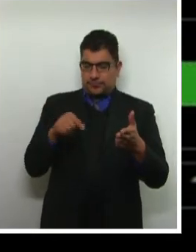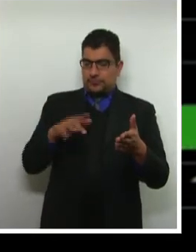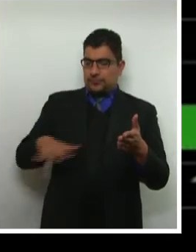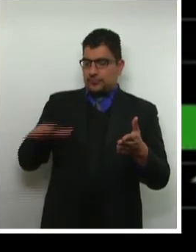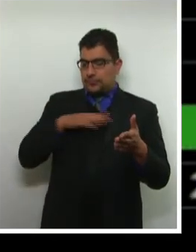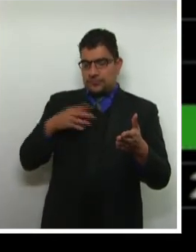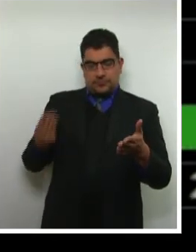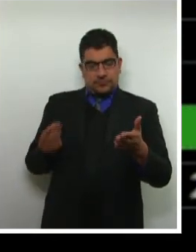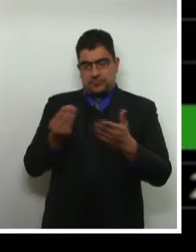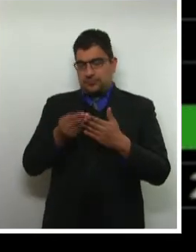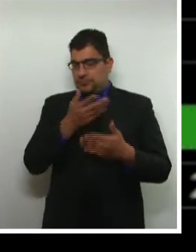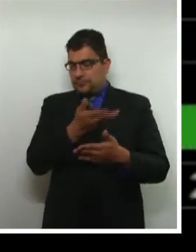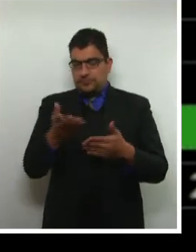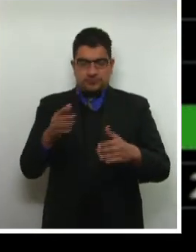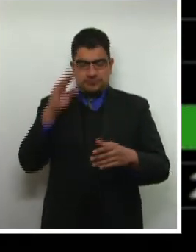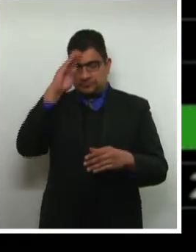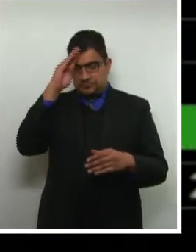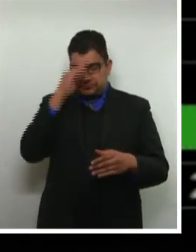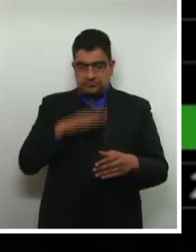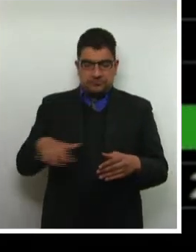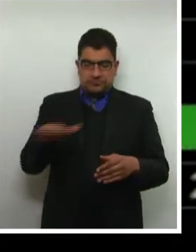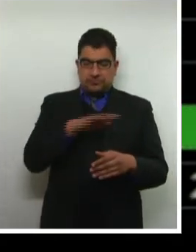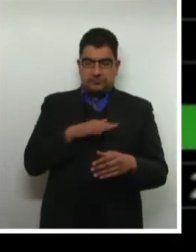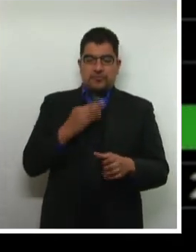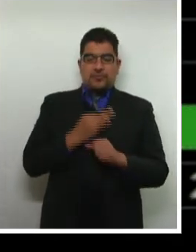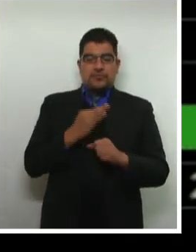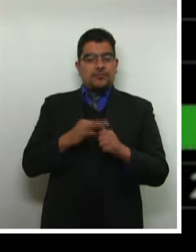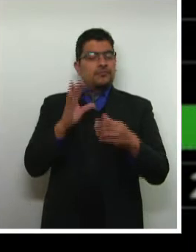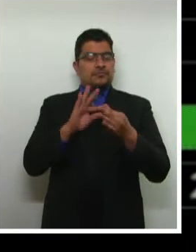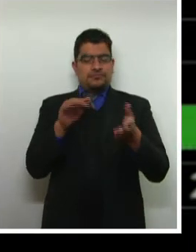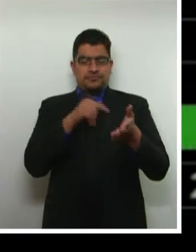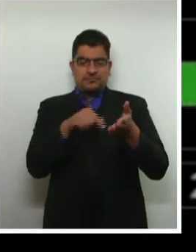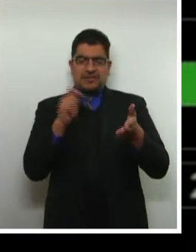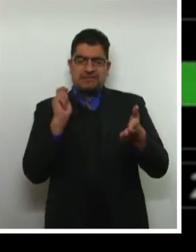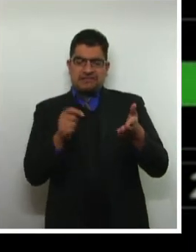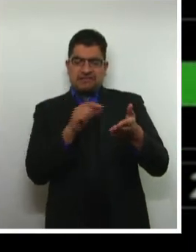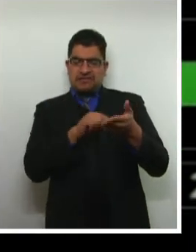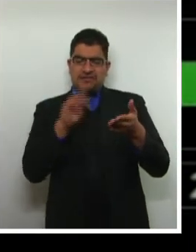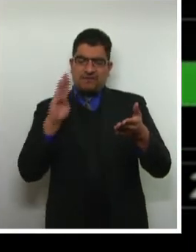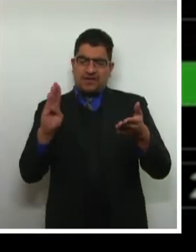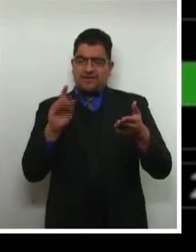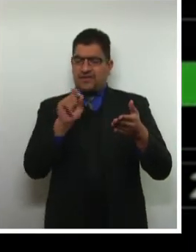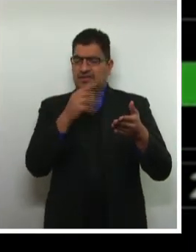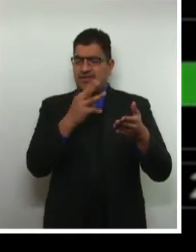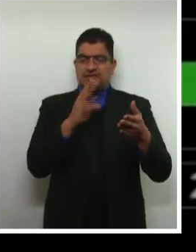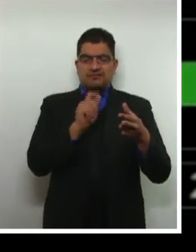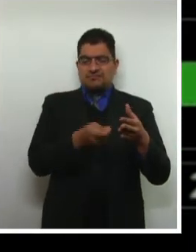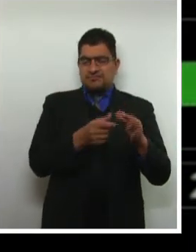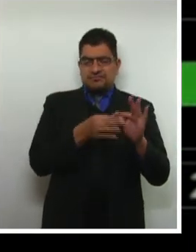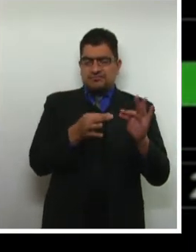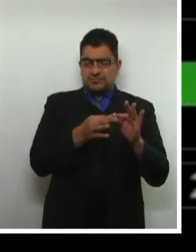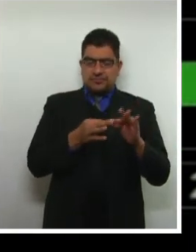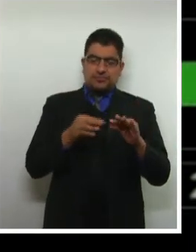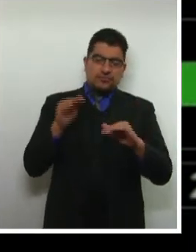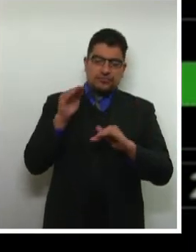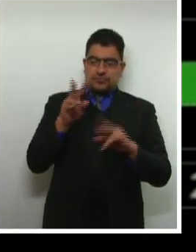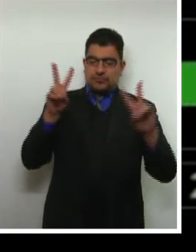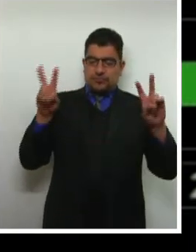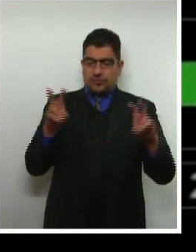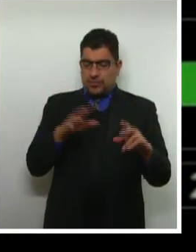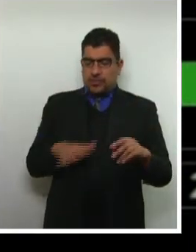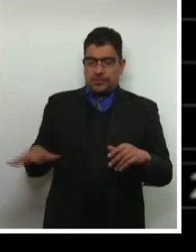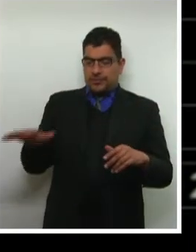Pleno, y le voy a hablar un poco acerca de este apartado B del artículo 23 que habla sobre el patrimonio